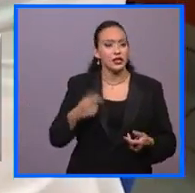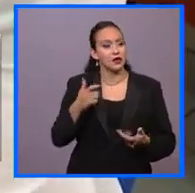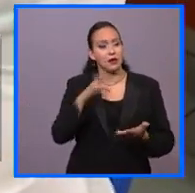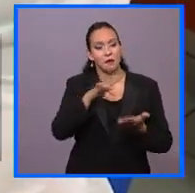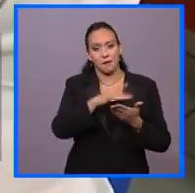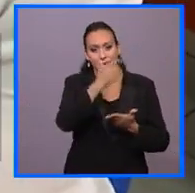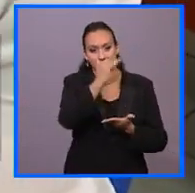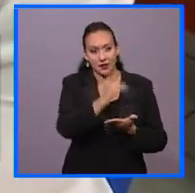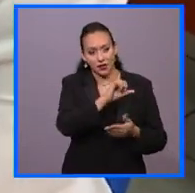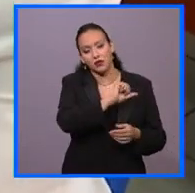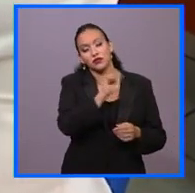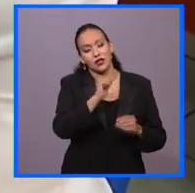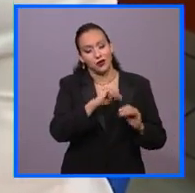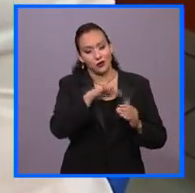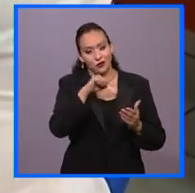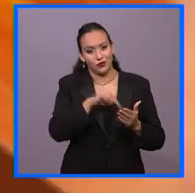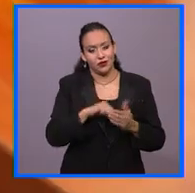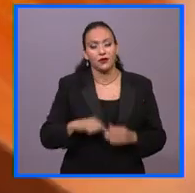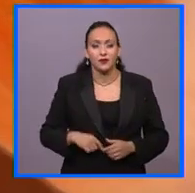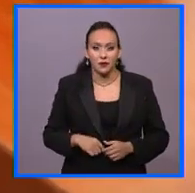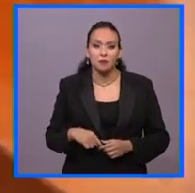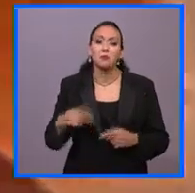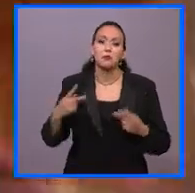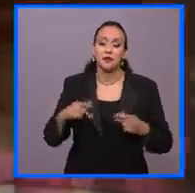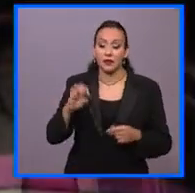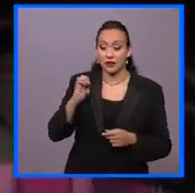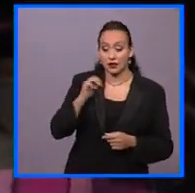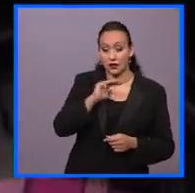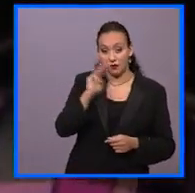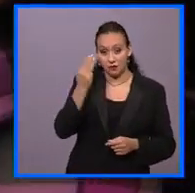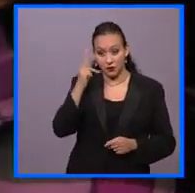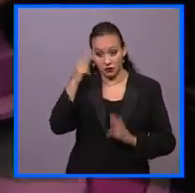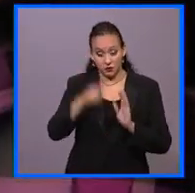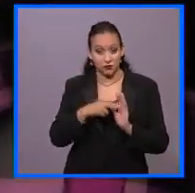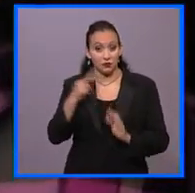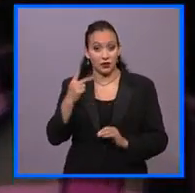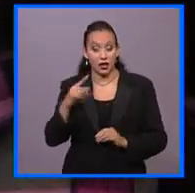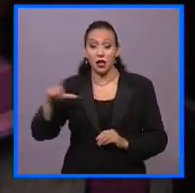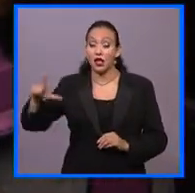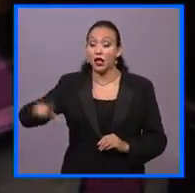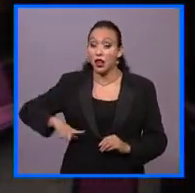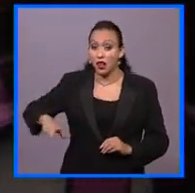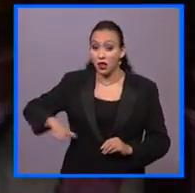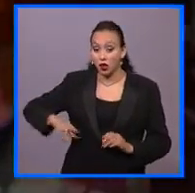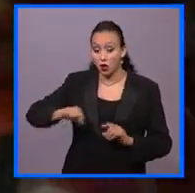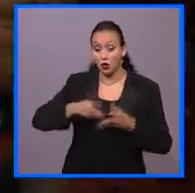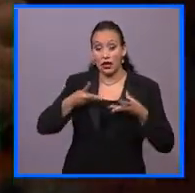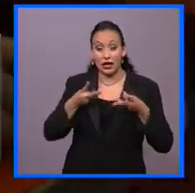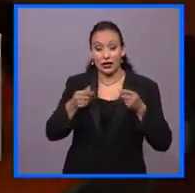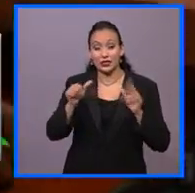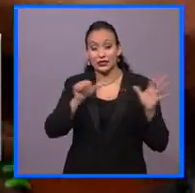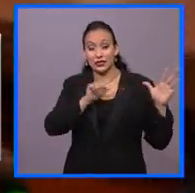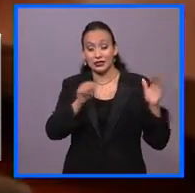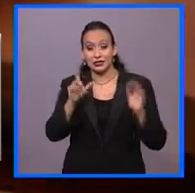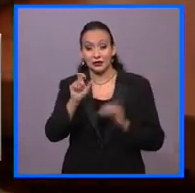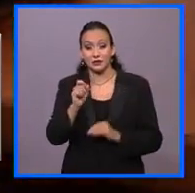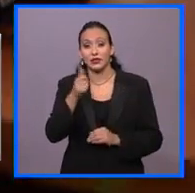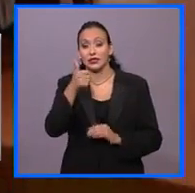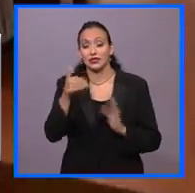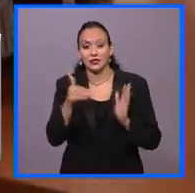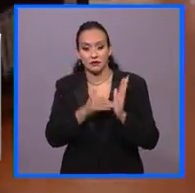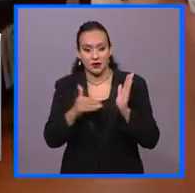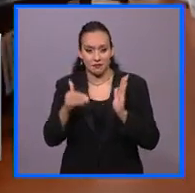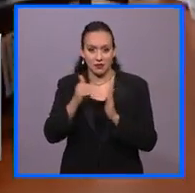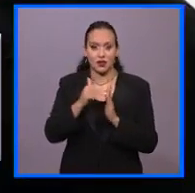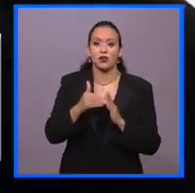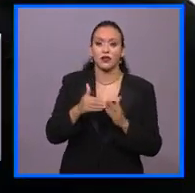la organización México Evalúa. De enero a mayo de 2025, el gobierno federal gastó más de 626,000